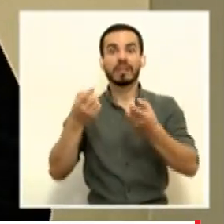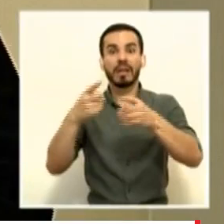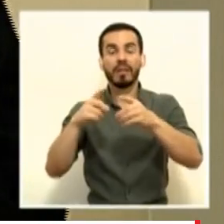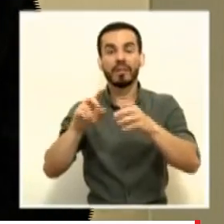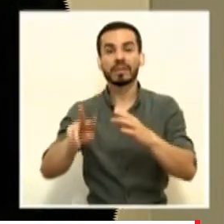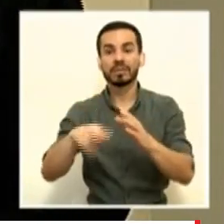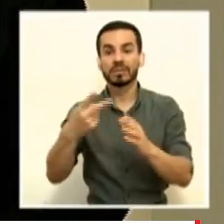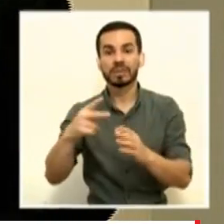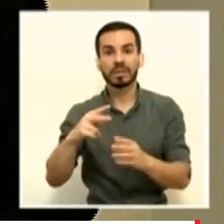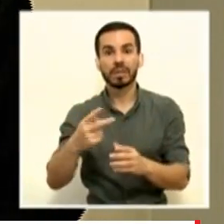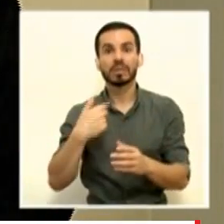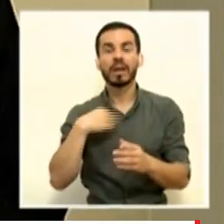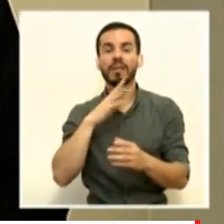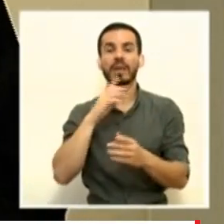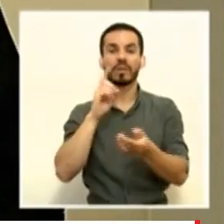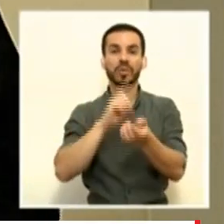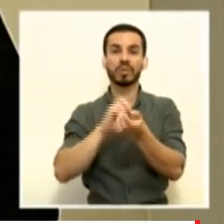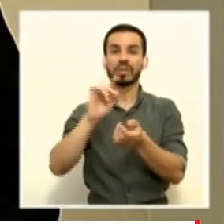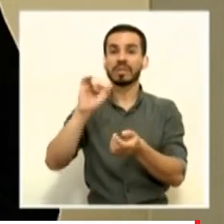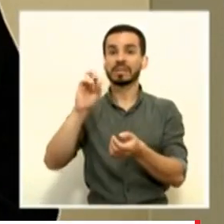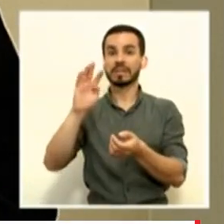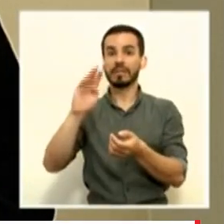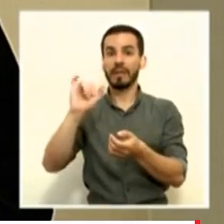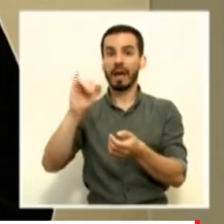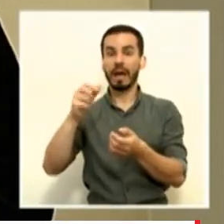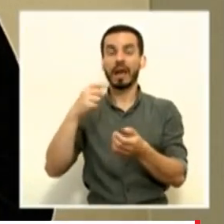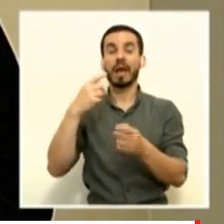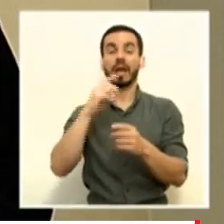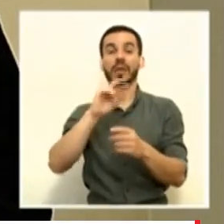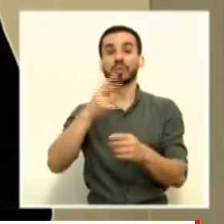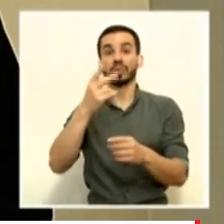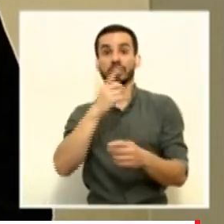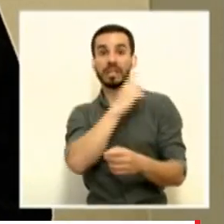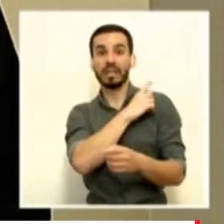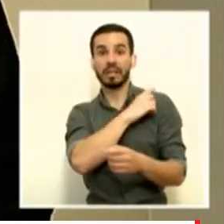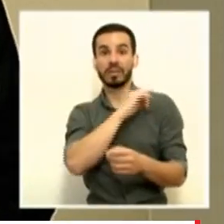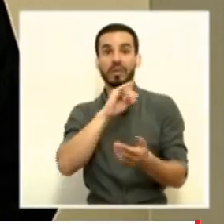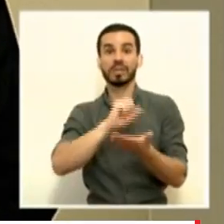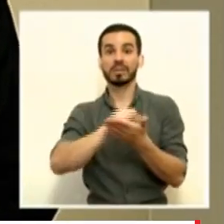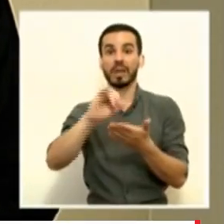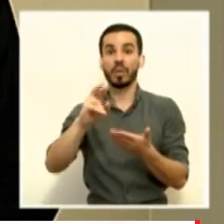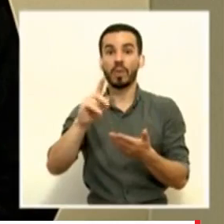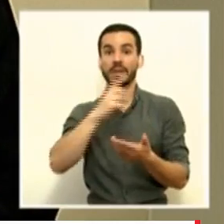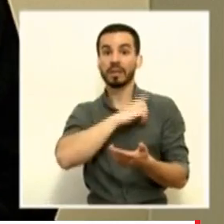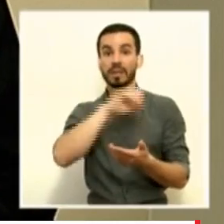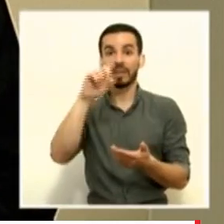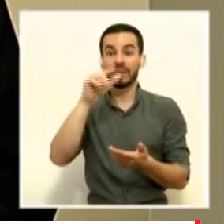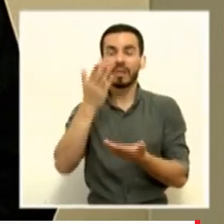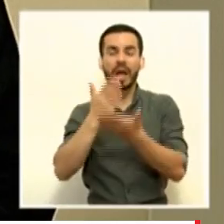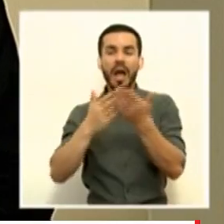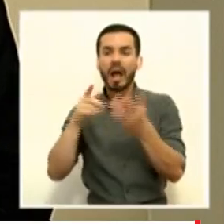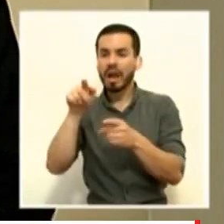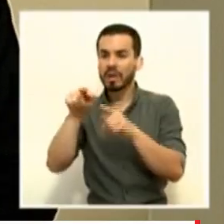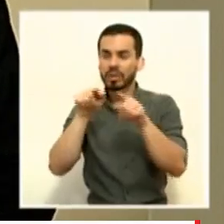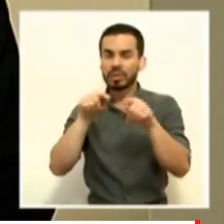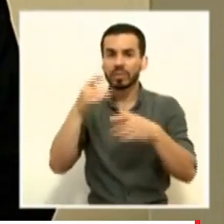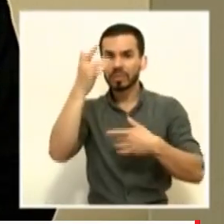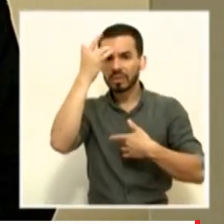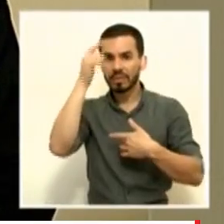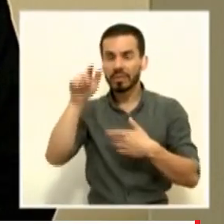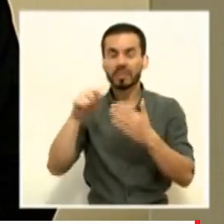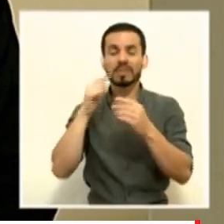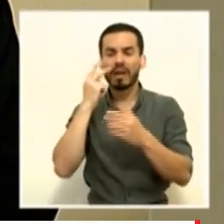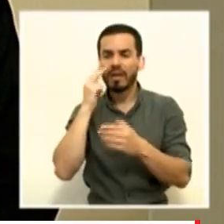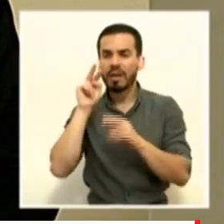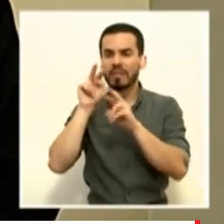hablando inclusive con el doctor Cibaja, que es el subdirector del Hospital San Juan de Dios, me explicaba él que en algunos pacientes se ha visto inclusive